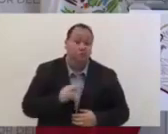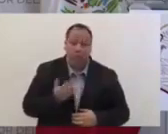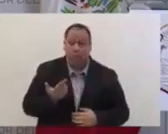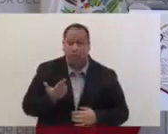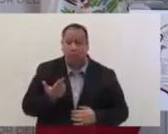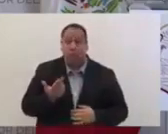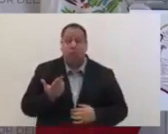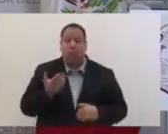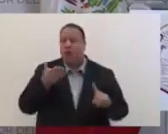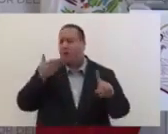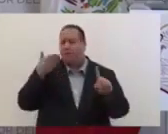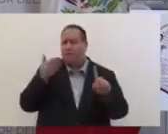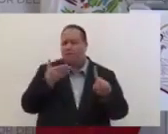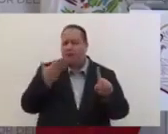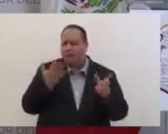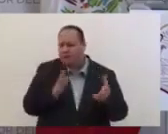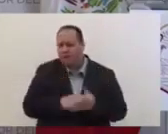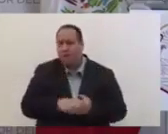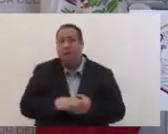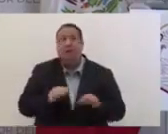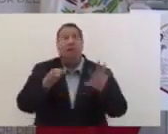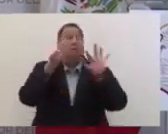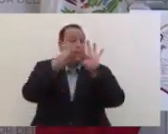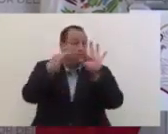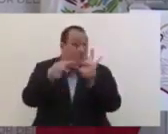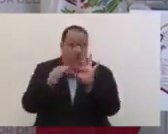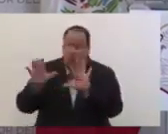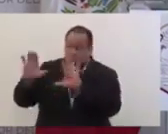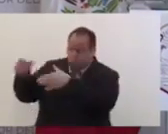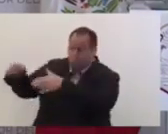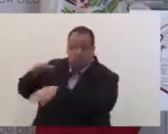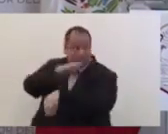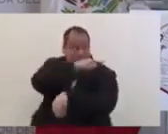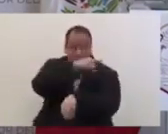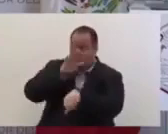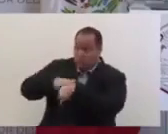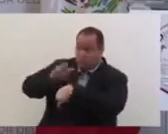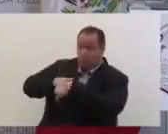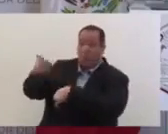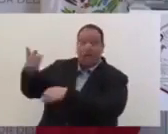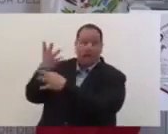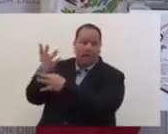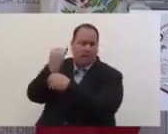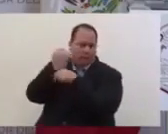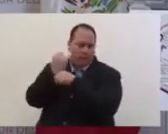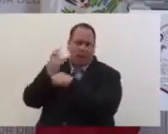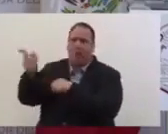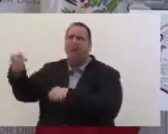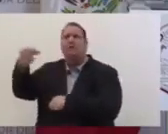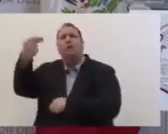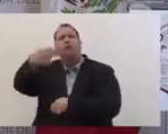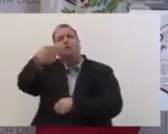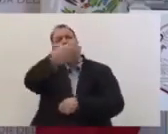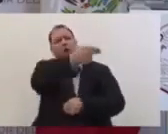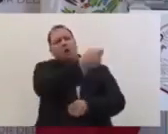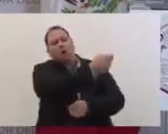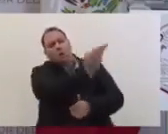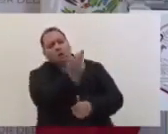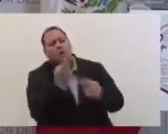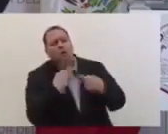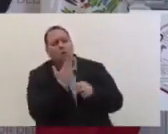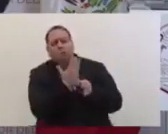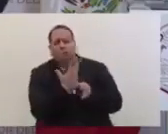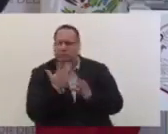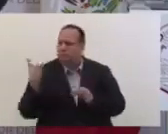nuestra misión era informar al órgano interno de control, ellos llevan la investigación y ellos podrían darles los nombres o la cantidad de